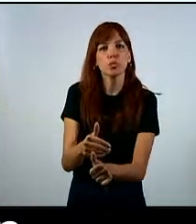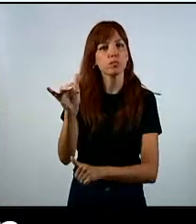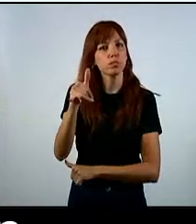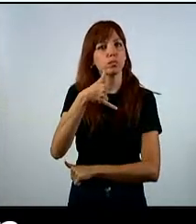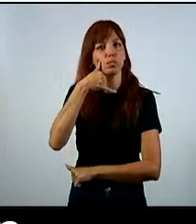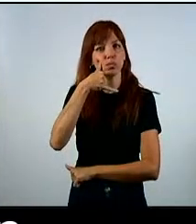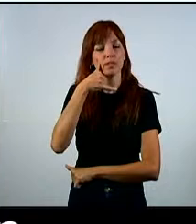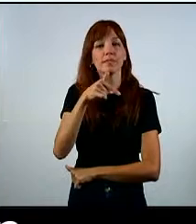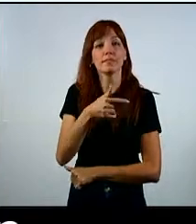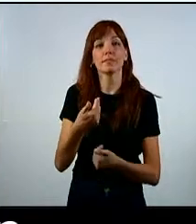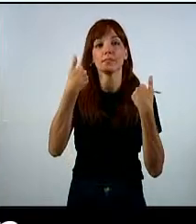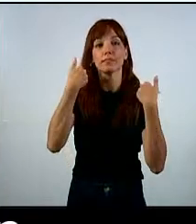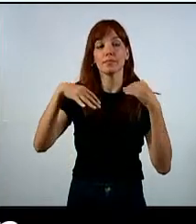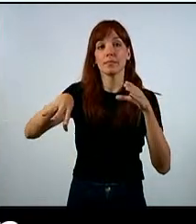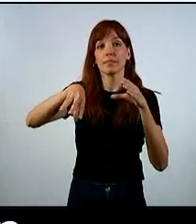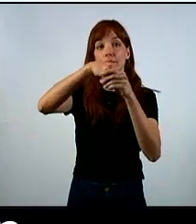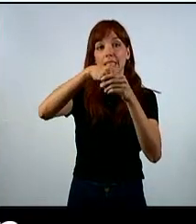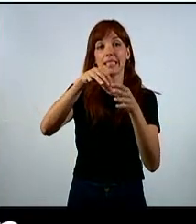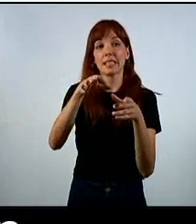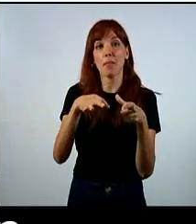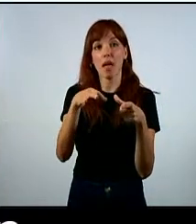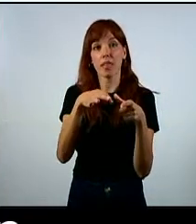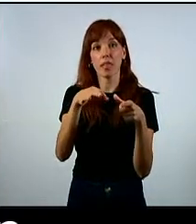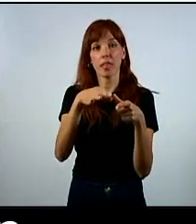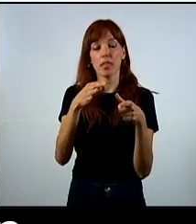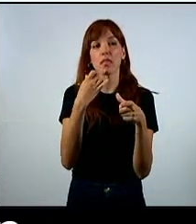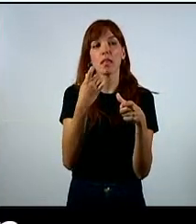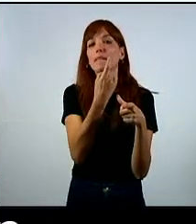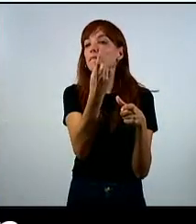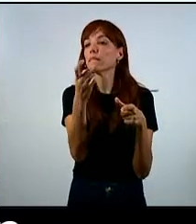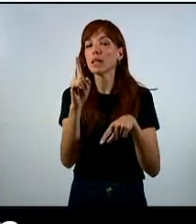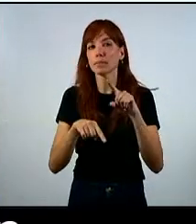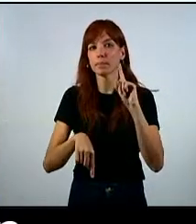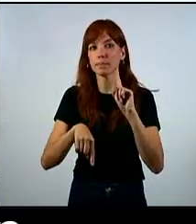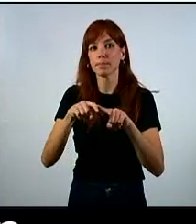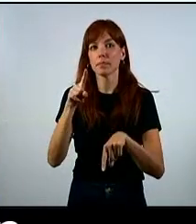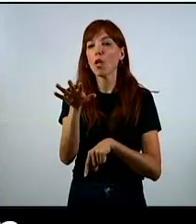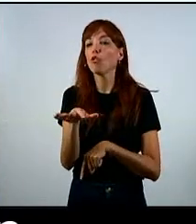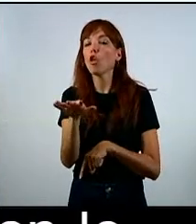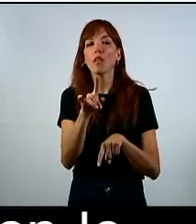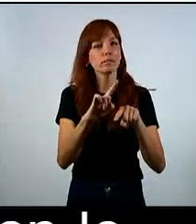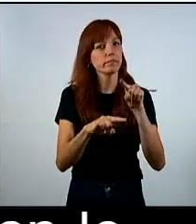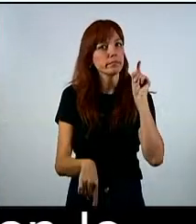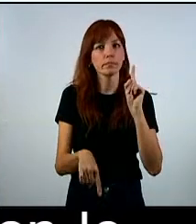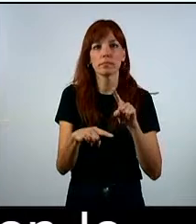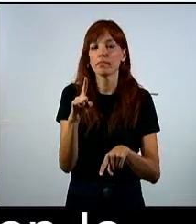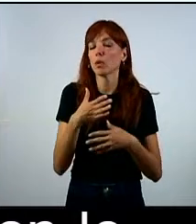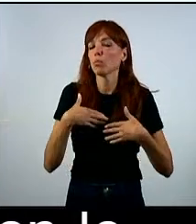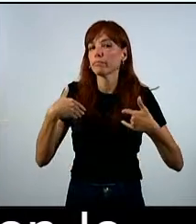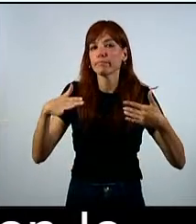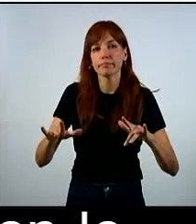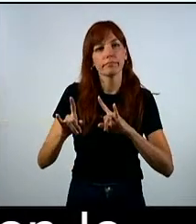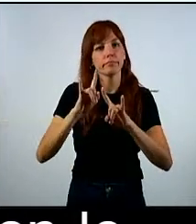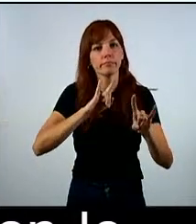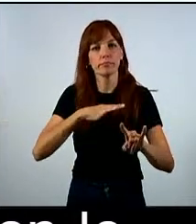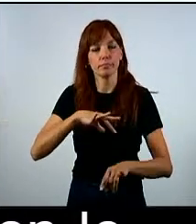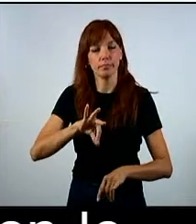en el SEPAZ y que puede apoyar a quien lo necesite, desde el lugar que lo necesite y en cualquier momento.